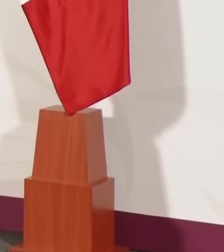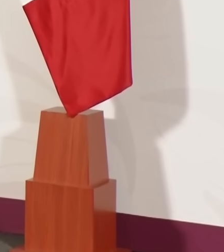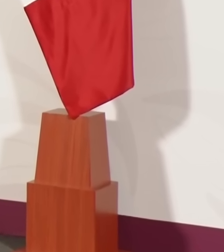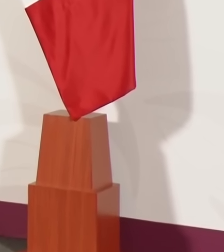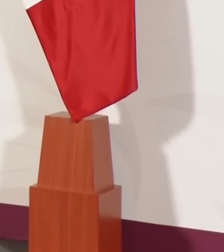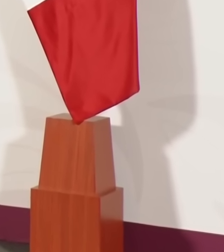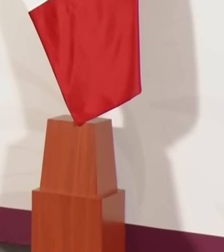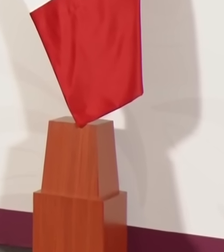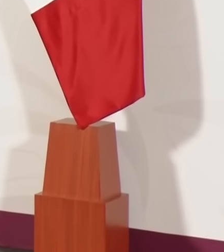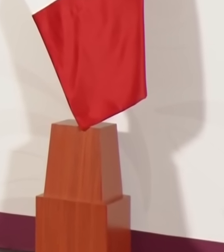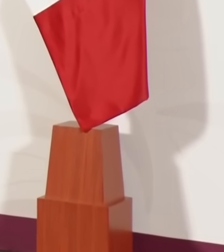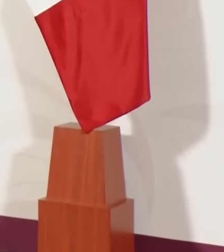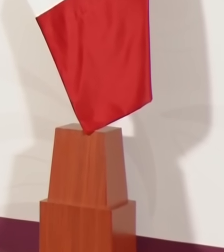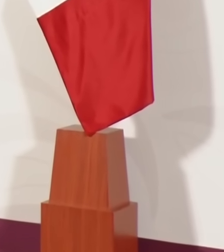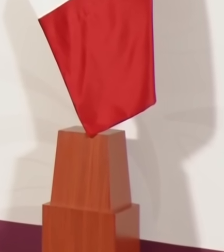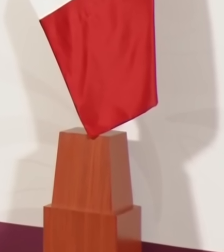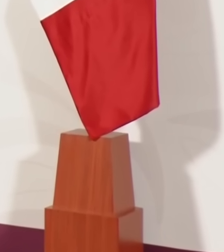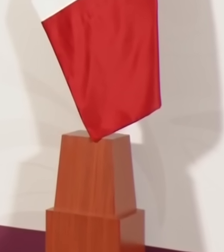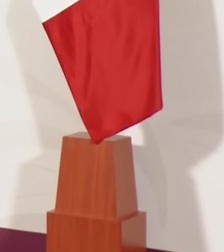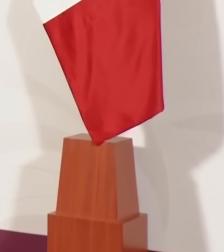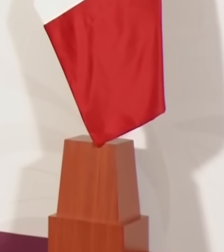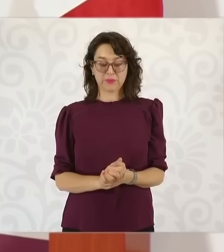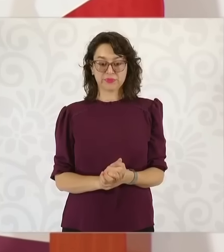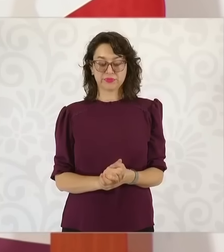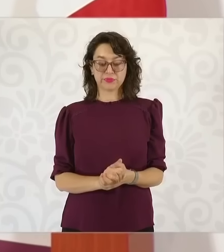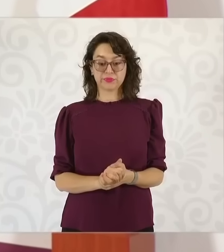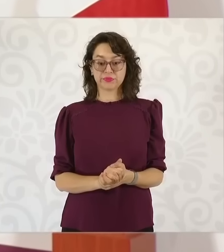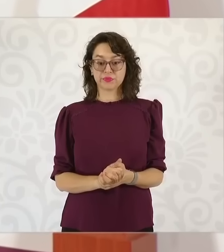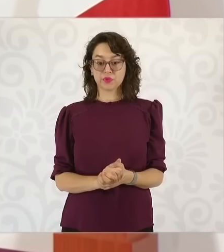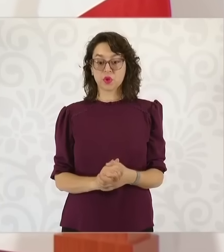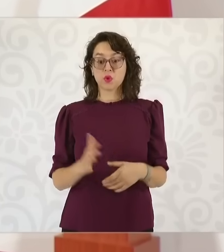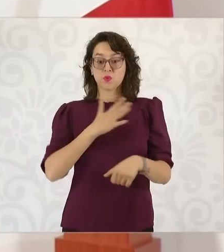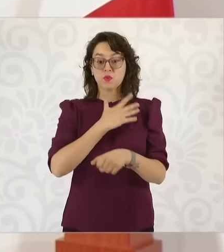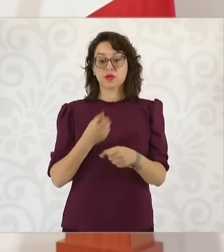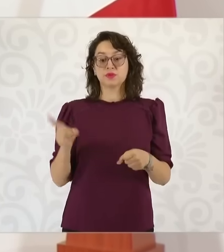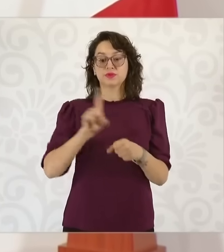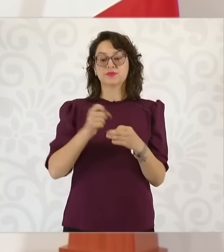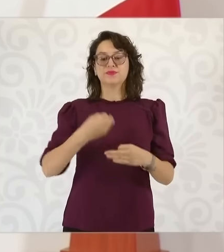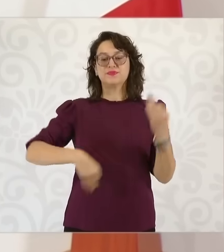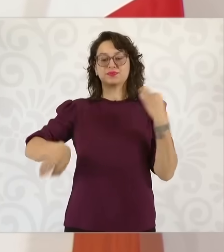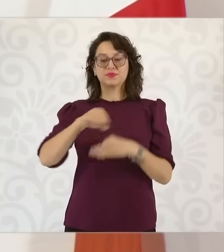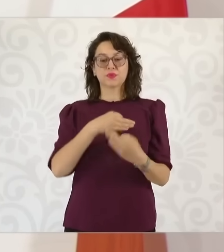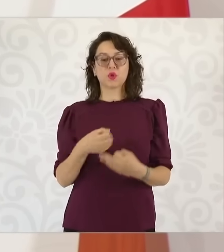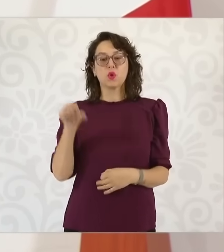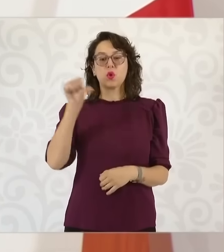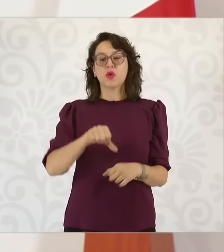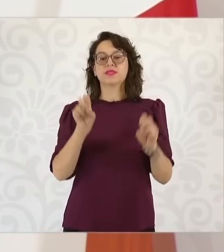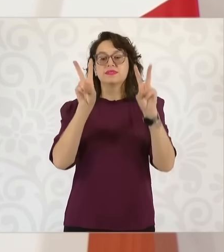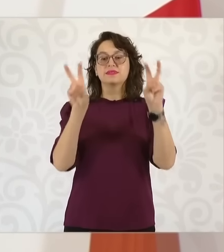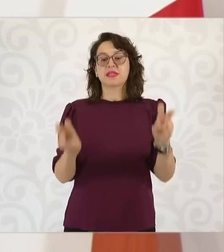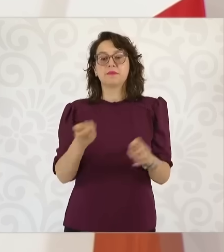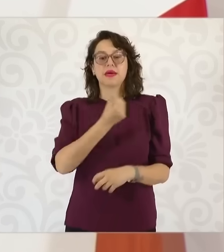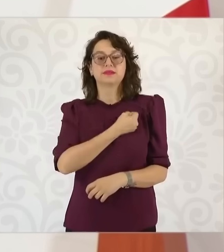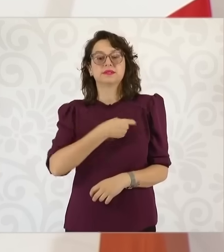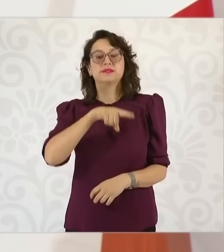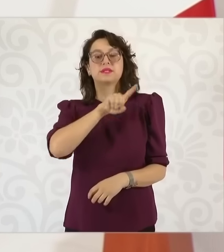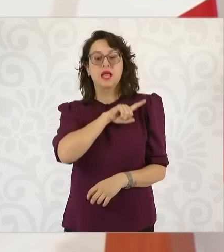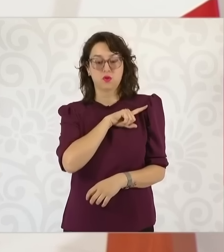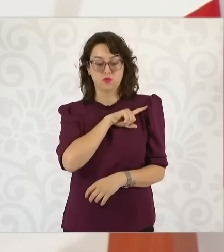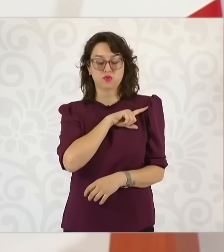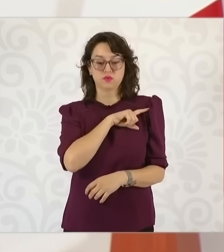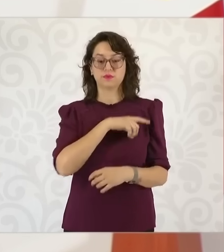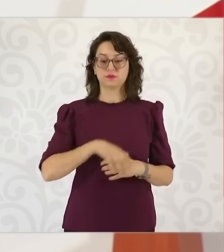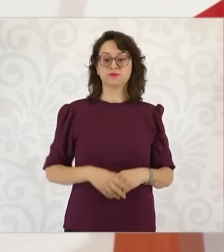Vamos a iniciar con el doctor David Kersenovich, secretario de Salud. Entre otros temas, nos va a